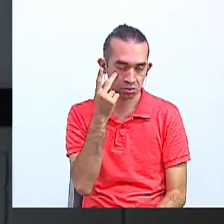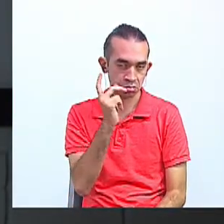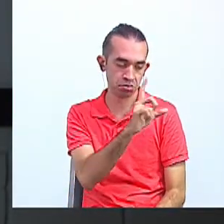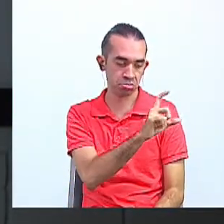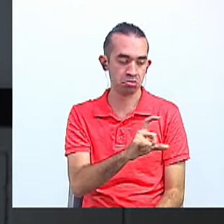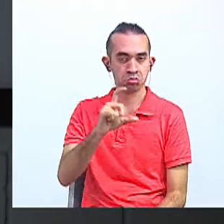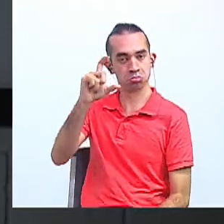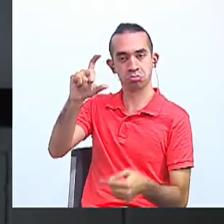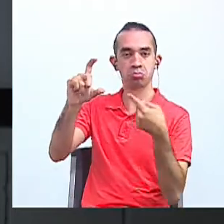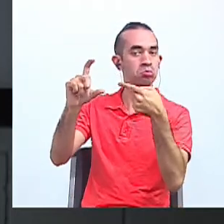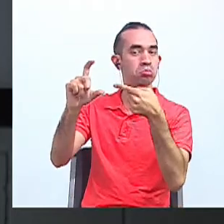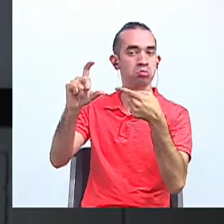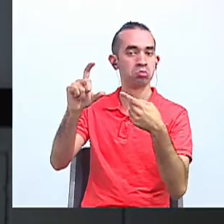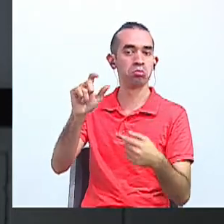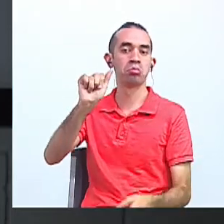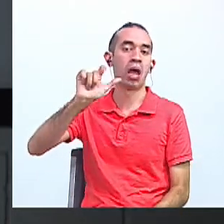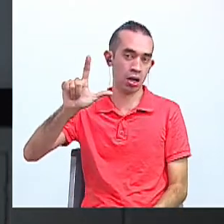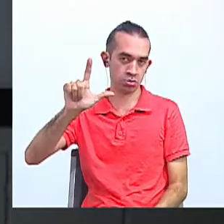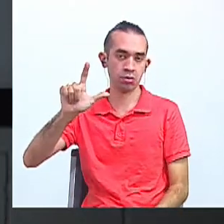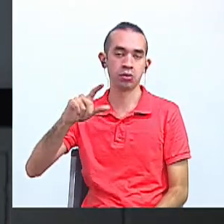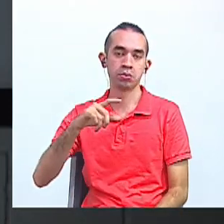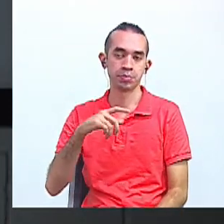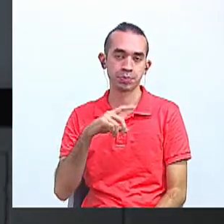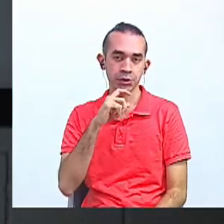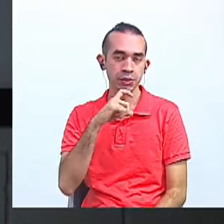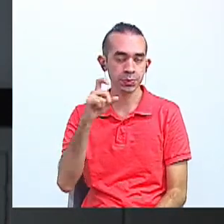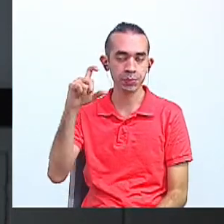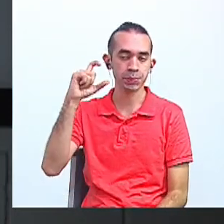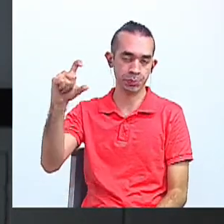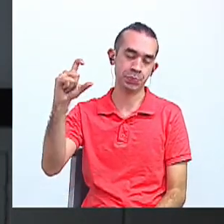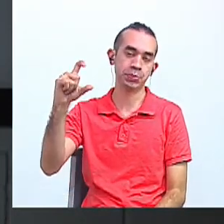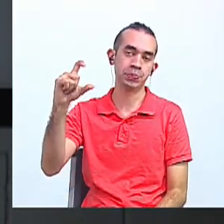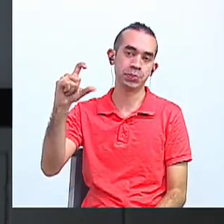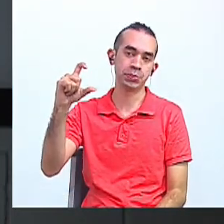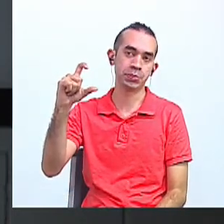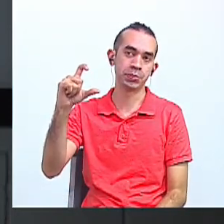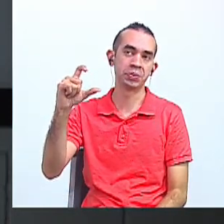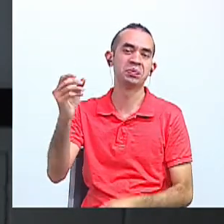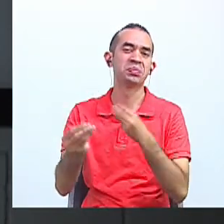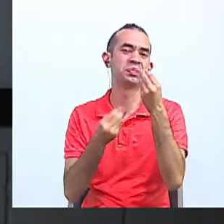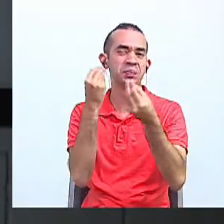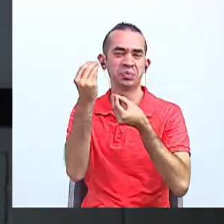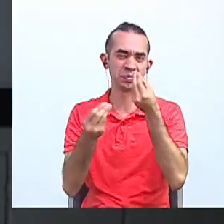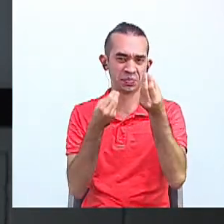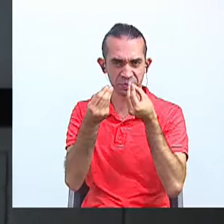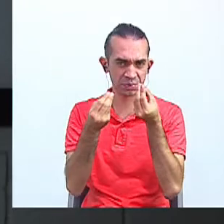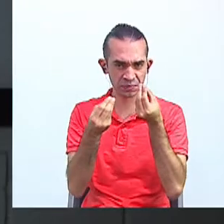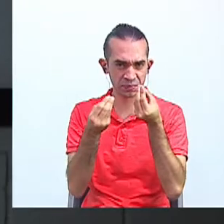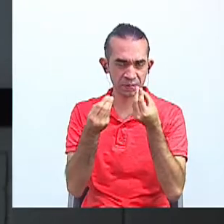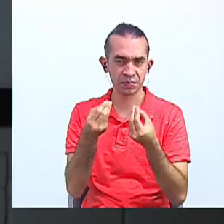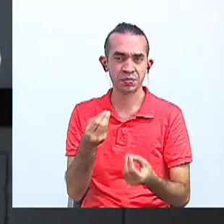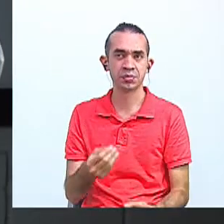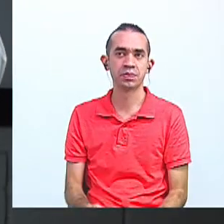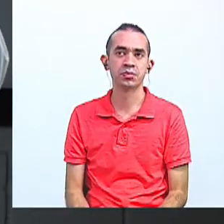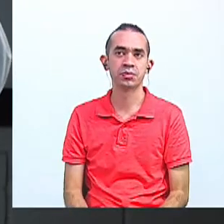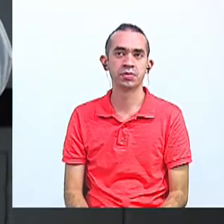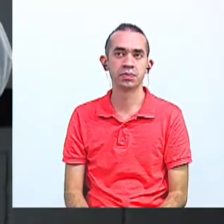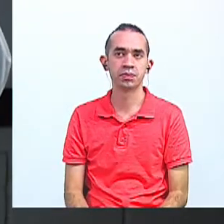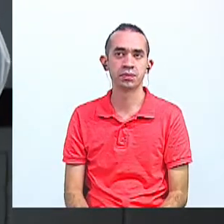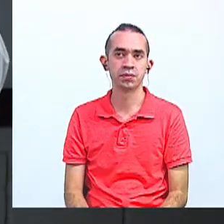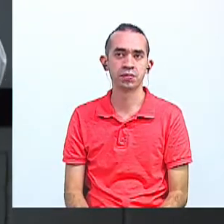por el cilindro de aluminio. Para eso, lo que vamos a hacer es, vamos a tomar